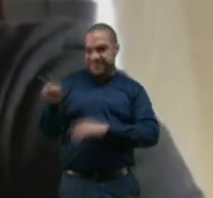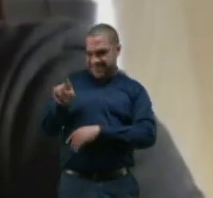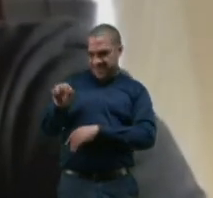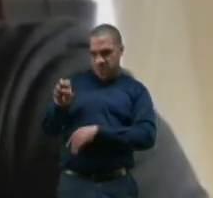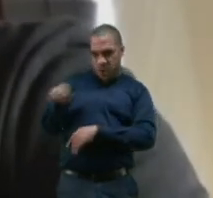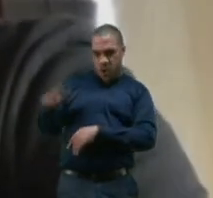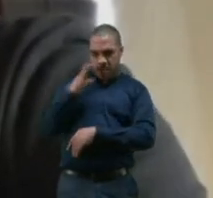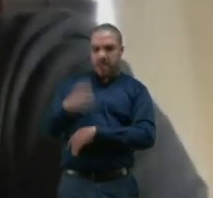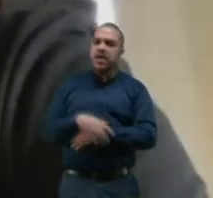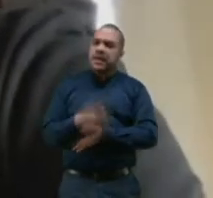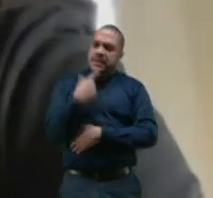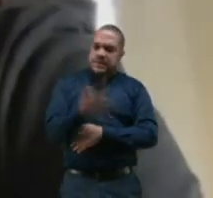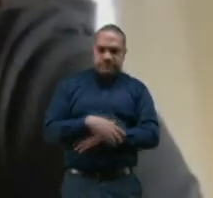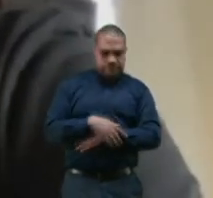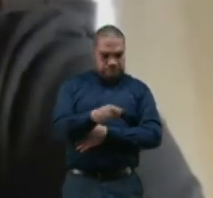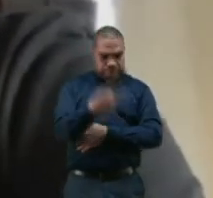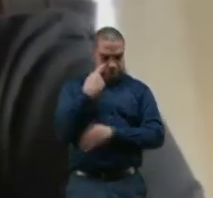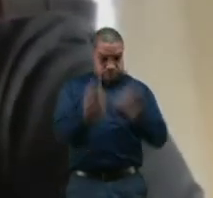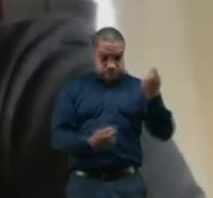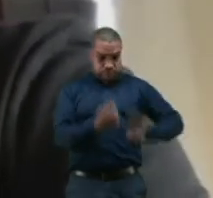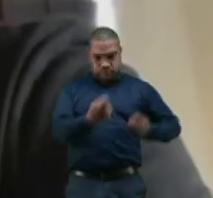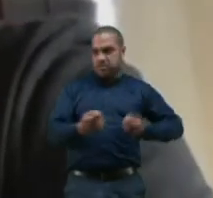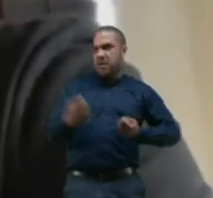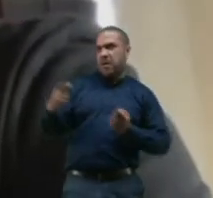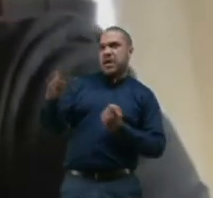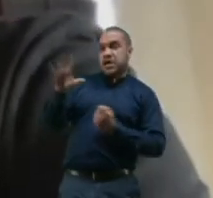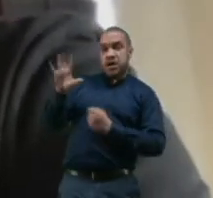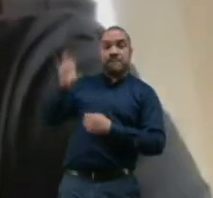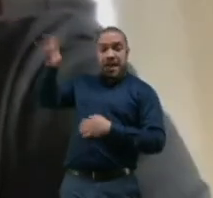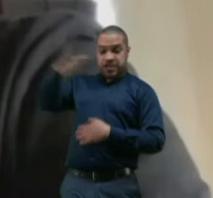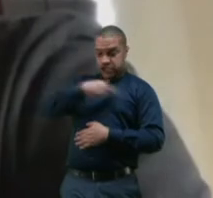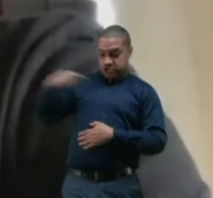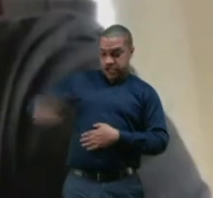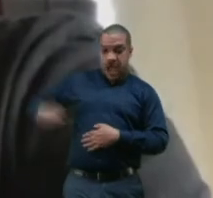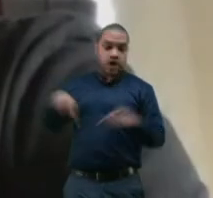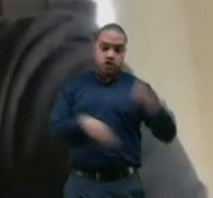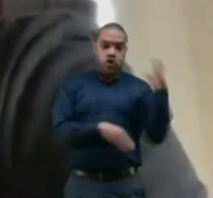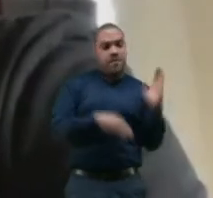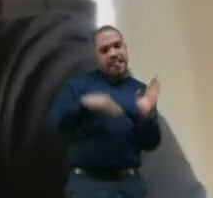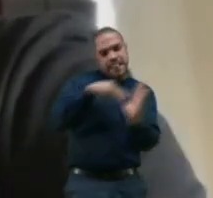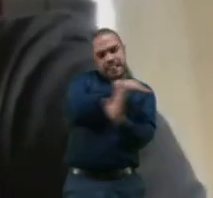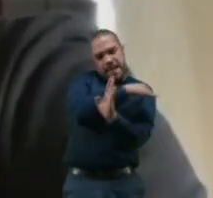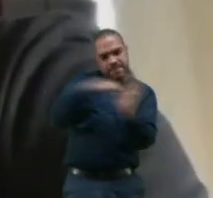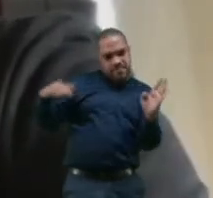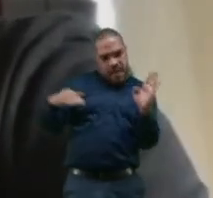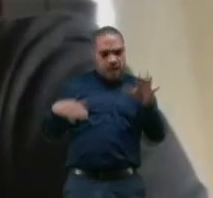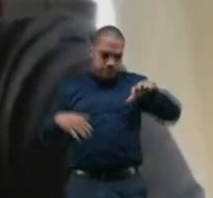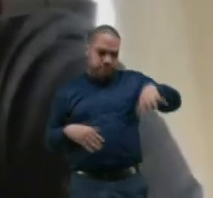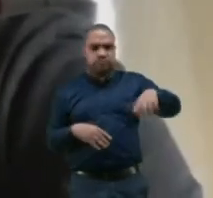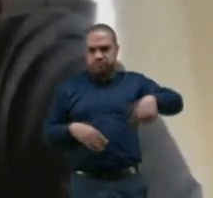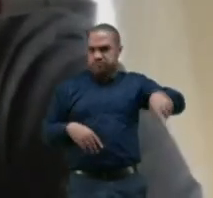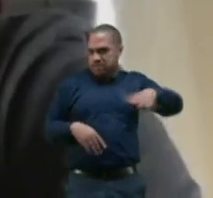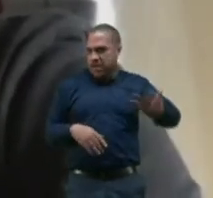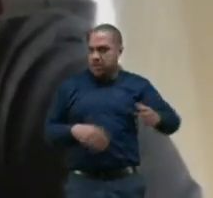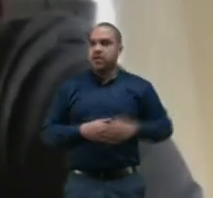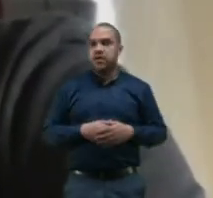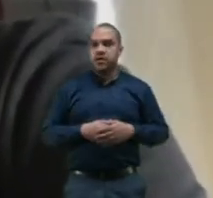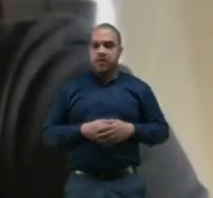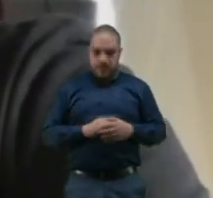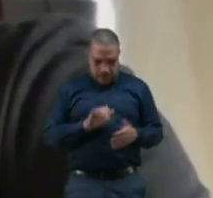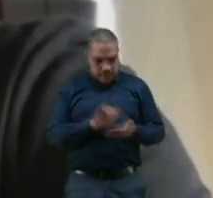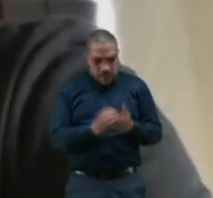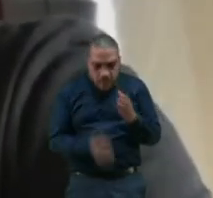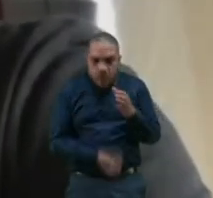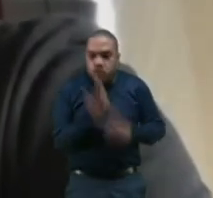mitad de china tenemos el mismo producto interno bruto per cápita que